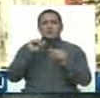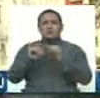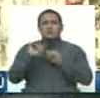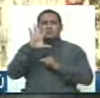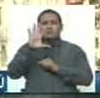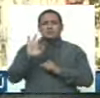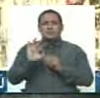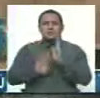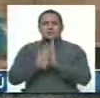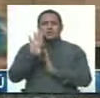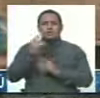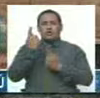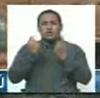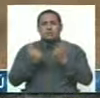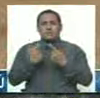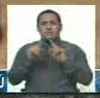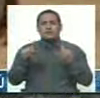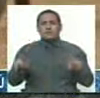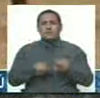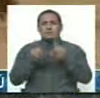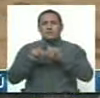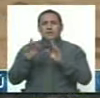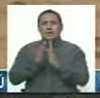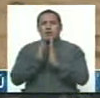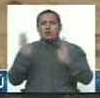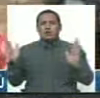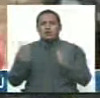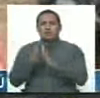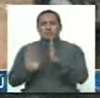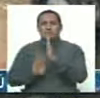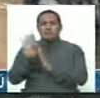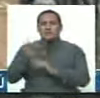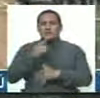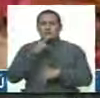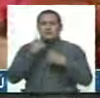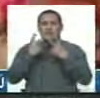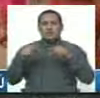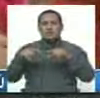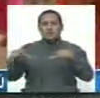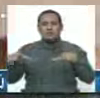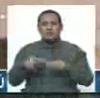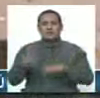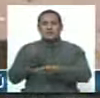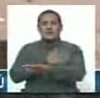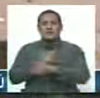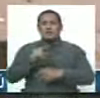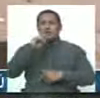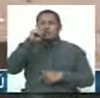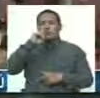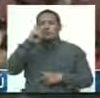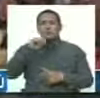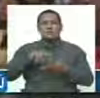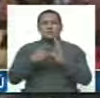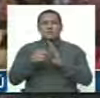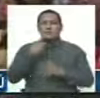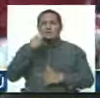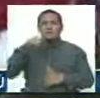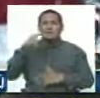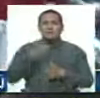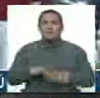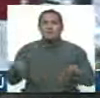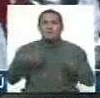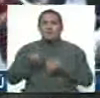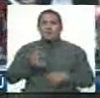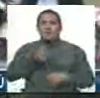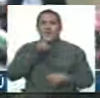del crecimiento económico. Sin embargo, en la otra cara de la prosperidad se encuentran aquellos para quienes los lujos corresponden a necesidades básicas